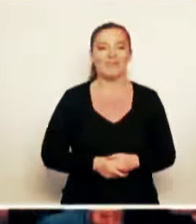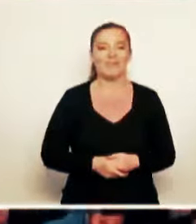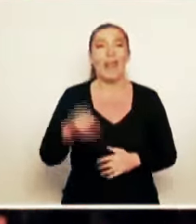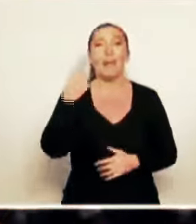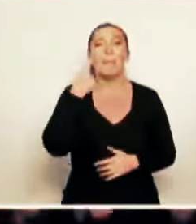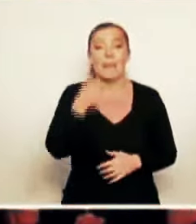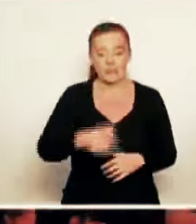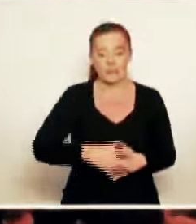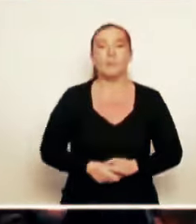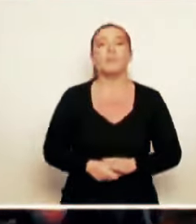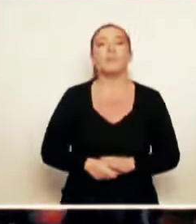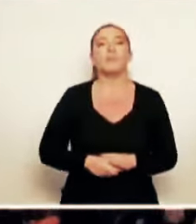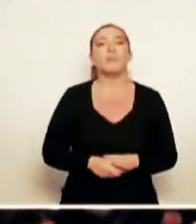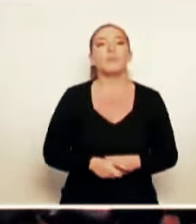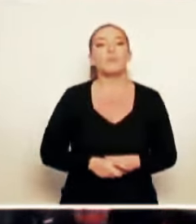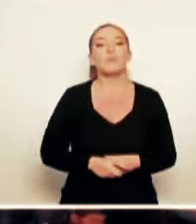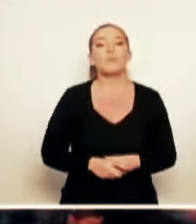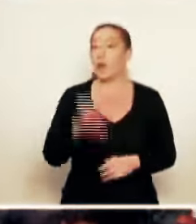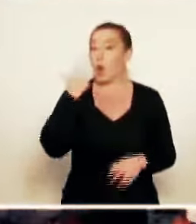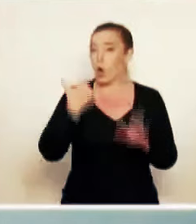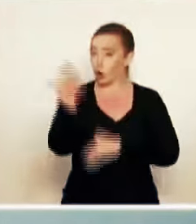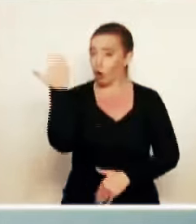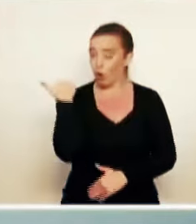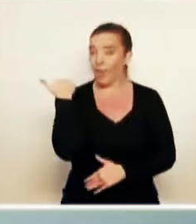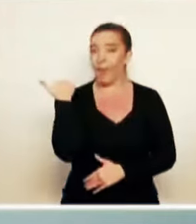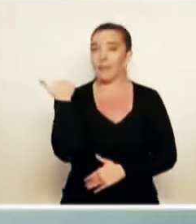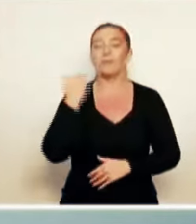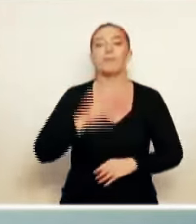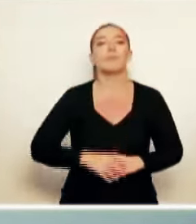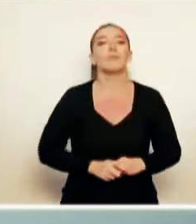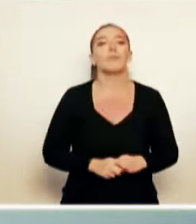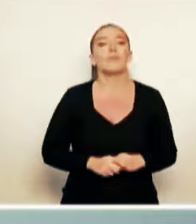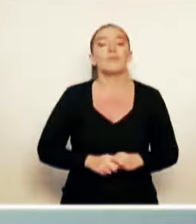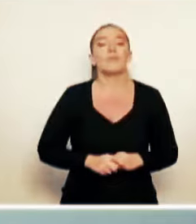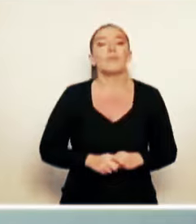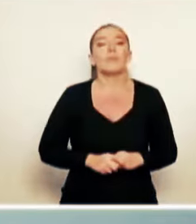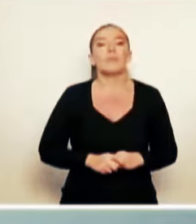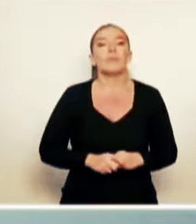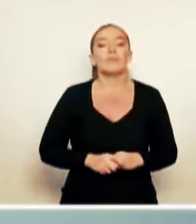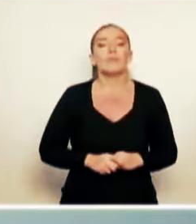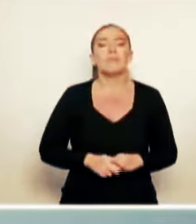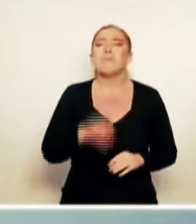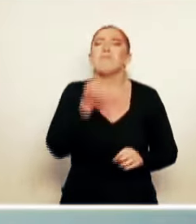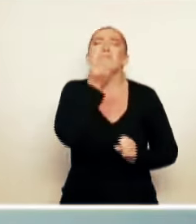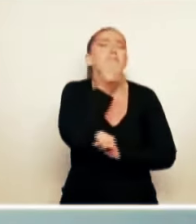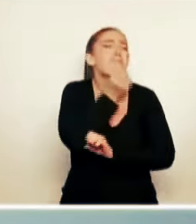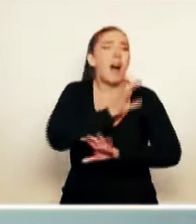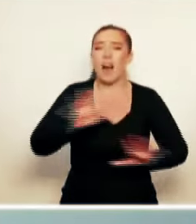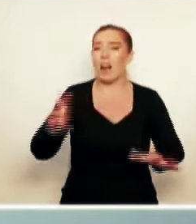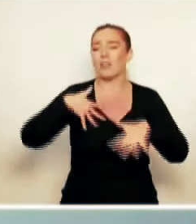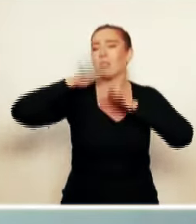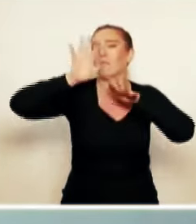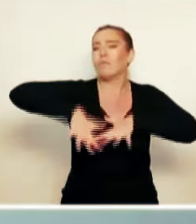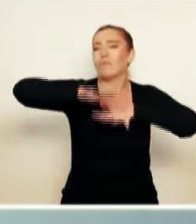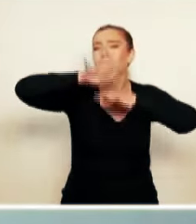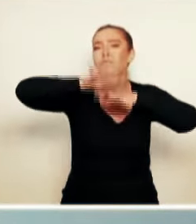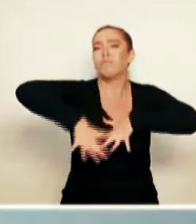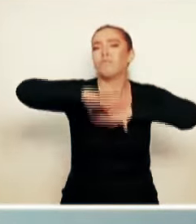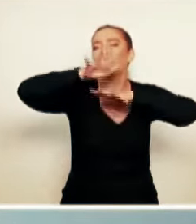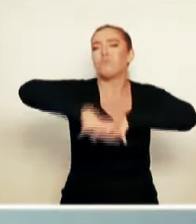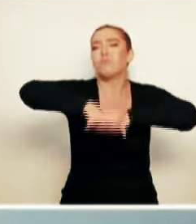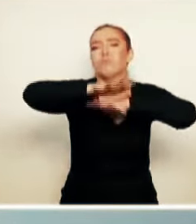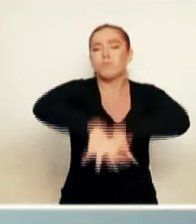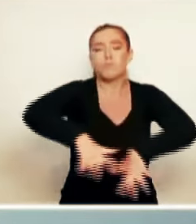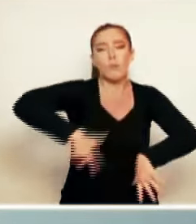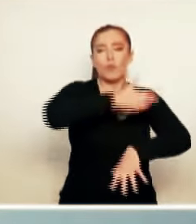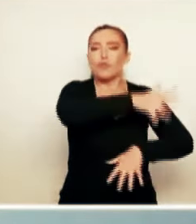Miren, el otro día hubo una maravillosa movilización de la